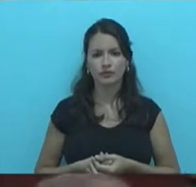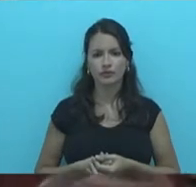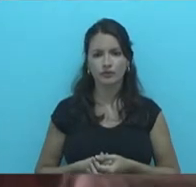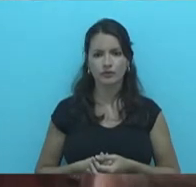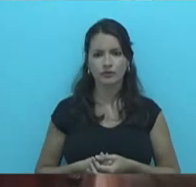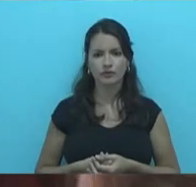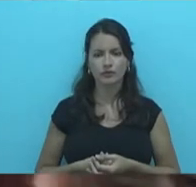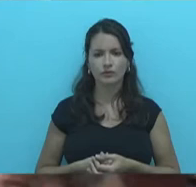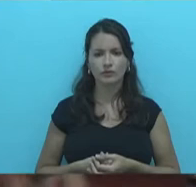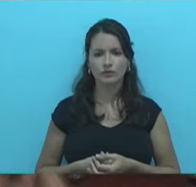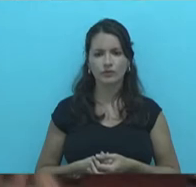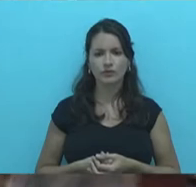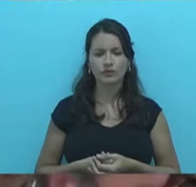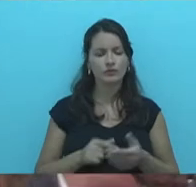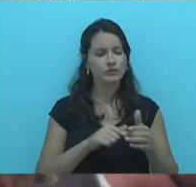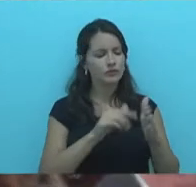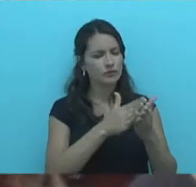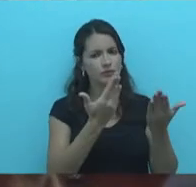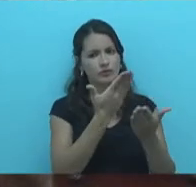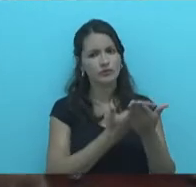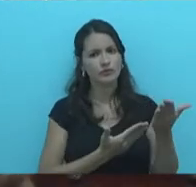el dictamen, la nota